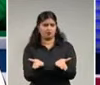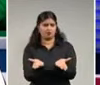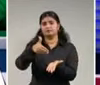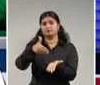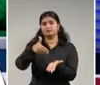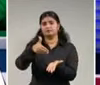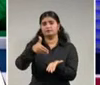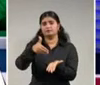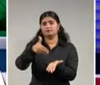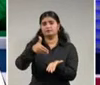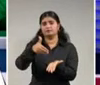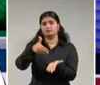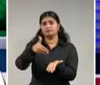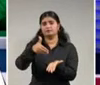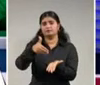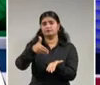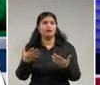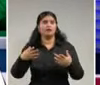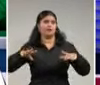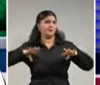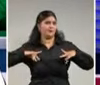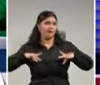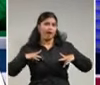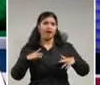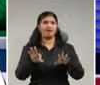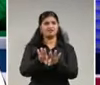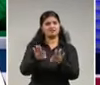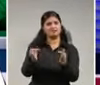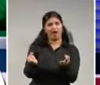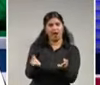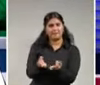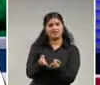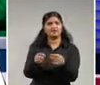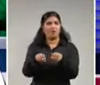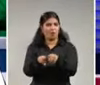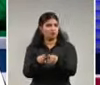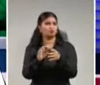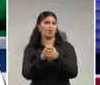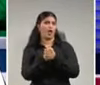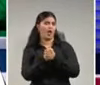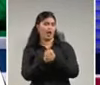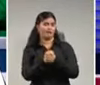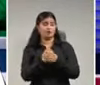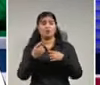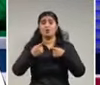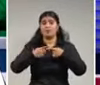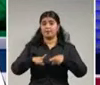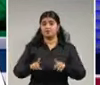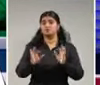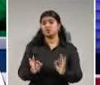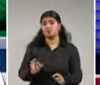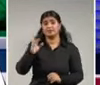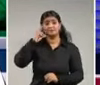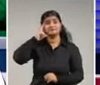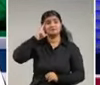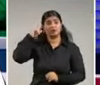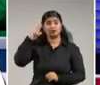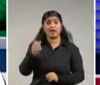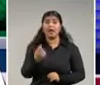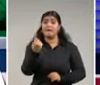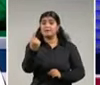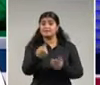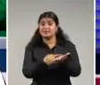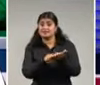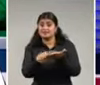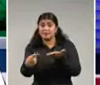compartir, como es lógico, con su familia, con amistades, pero siempre tengamos al menos en la primera semana de arribo